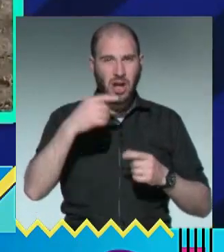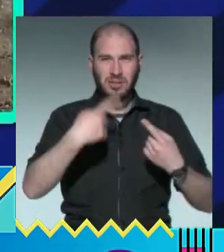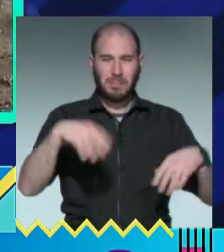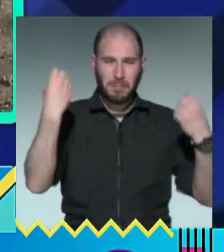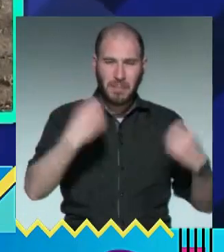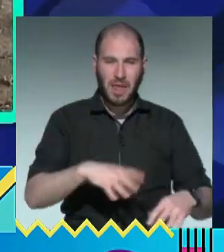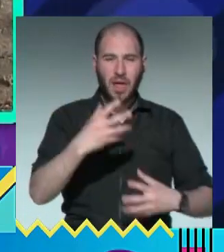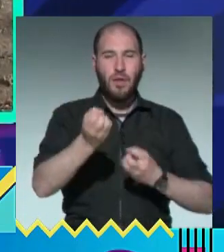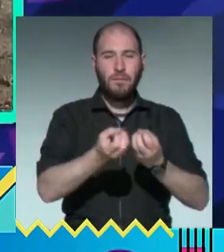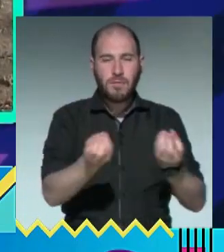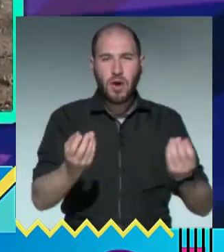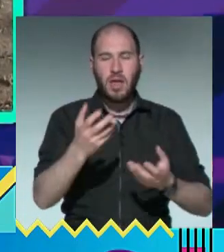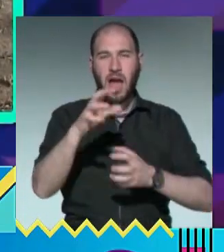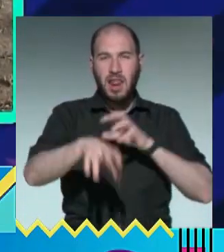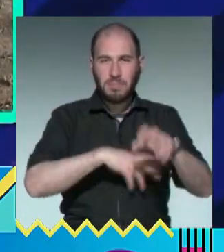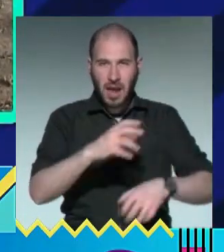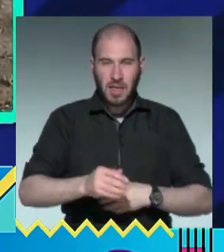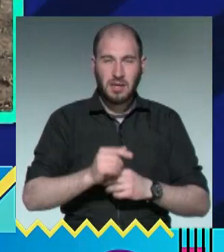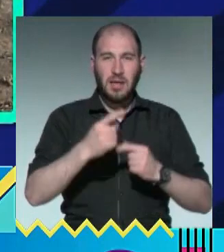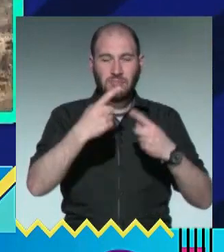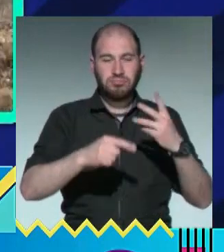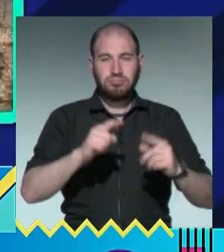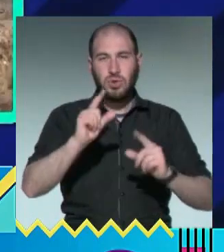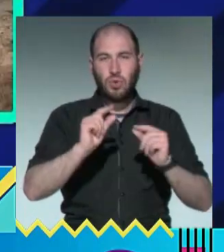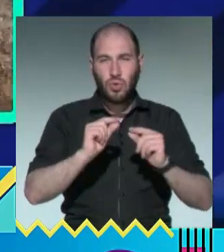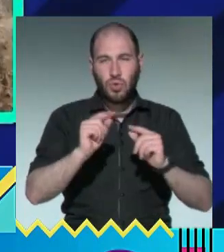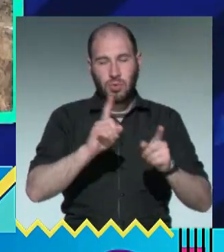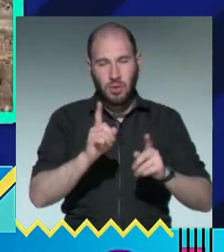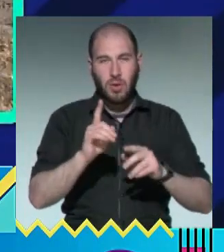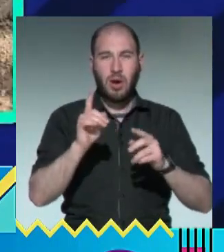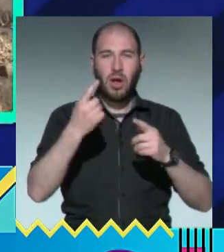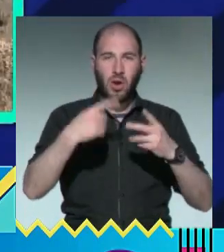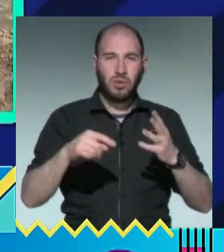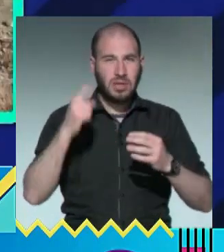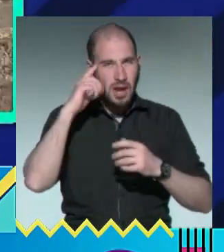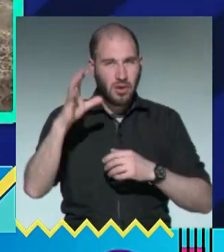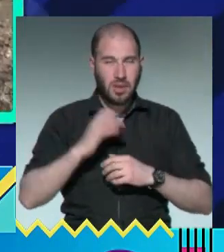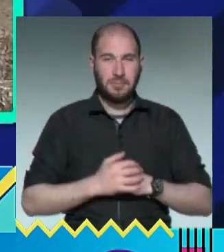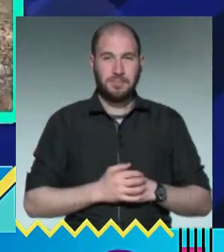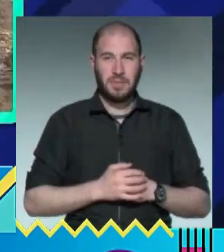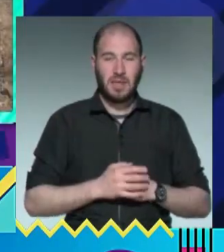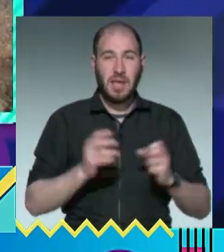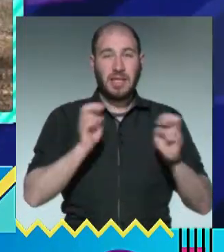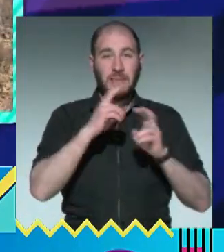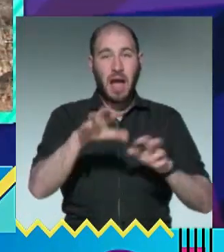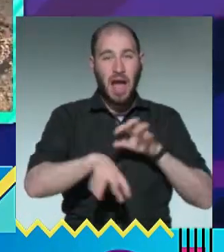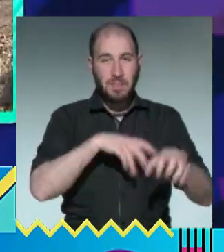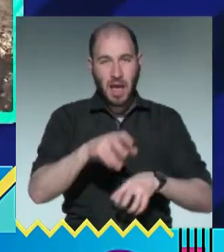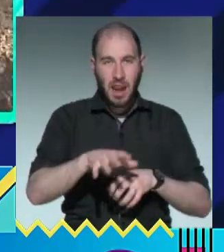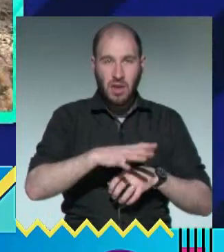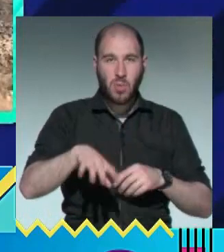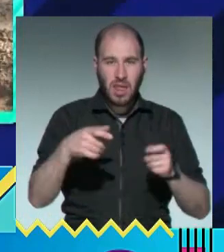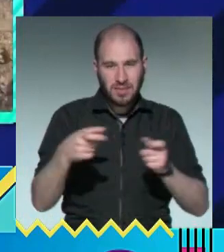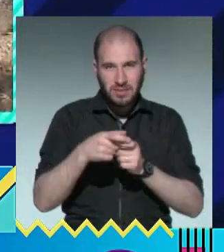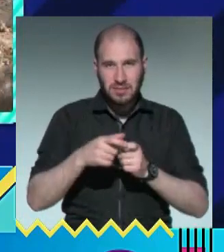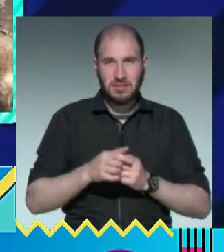¿sí?, tanto en flora como en fauna. Algunos de los números, no números, sino de cosas que podemos tener en cuenta es que en cuanto a la fauna hay animales